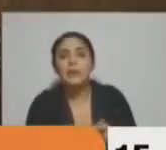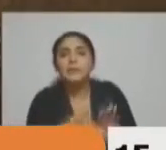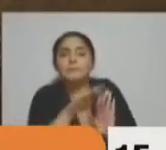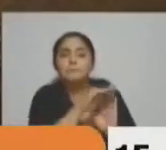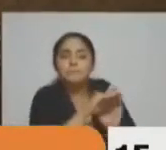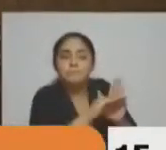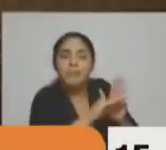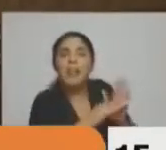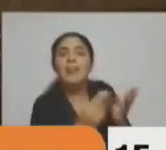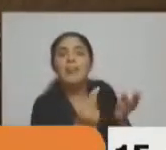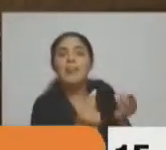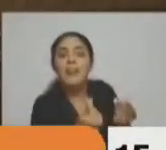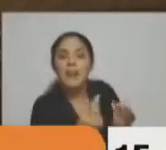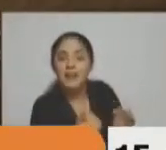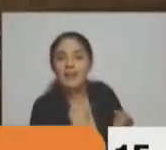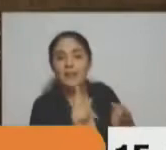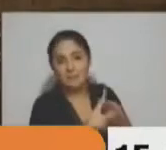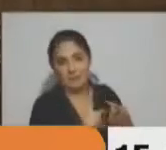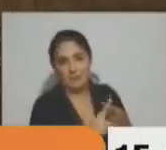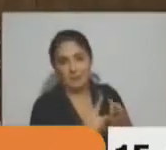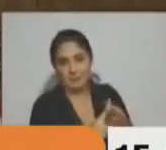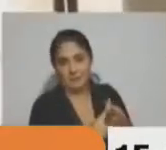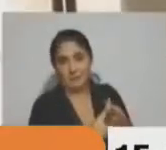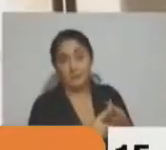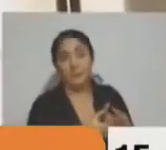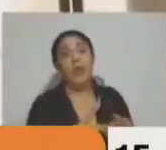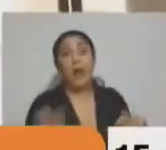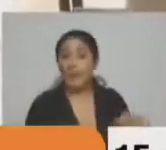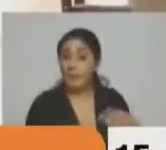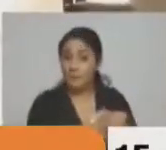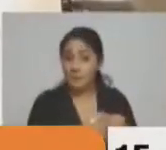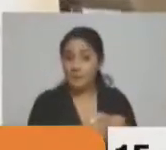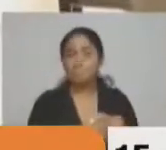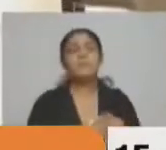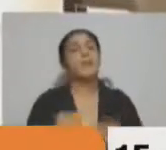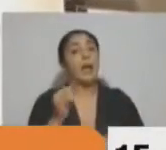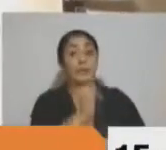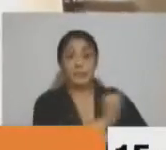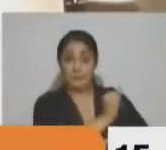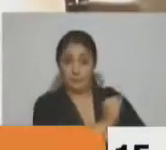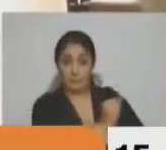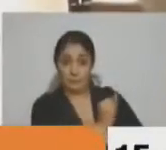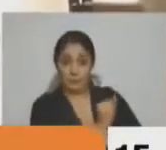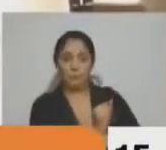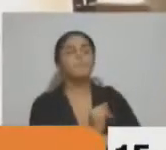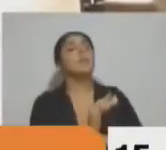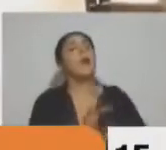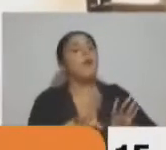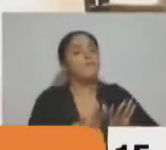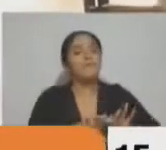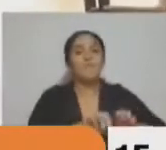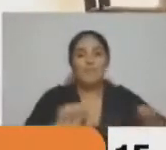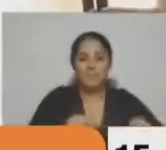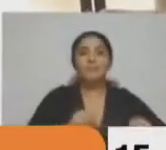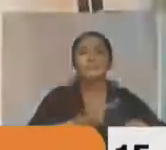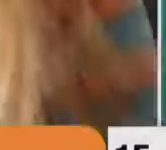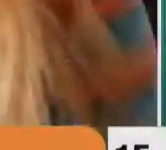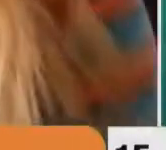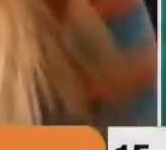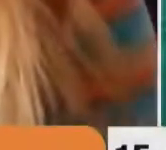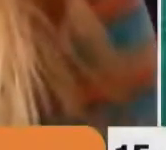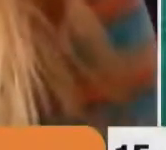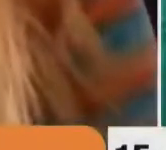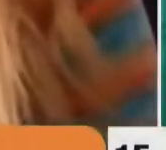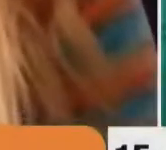y como sujetos de derecho. Sí. Por eso reconocemos a las niñas y niños y adolescentes como sujetas y sujetos de derecho, por este caso. Que a veces, de hecho, ayer en el debate se dio,